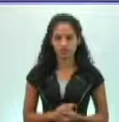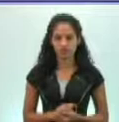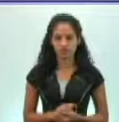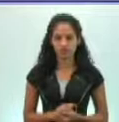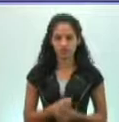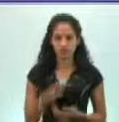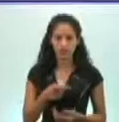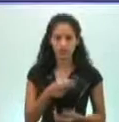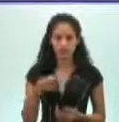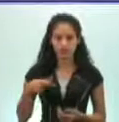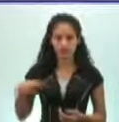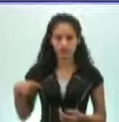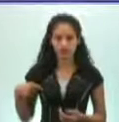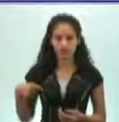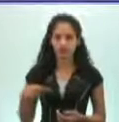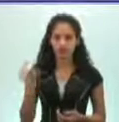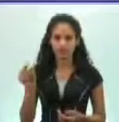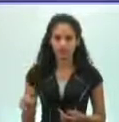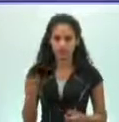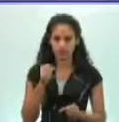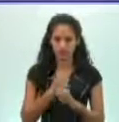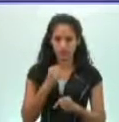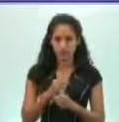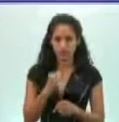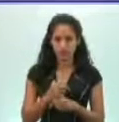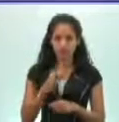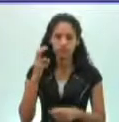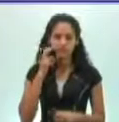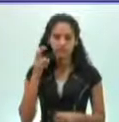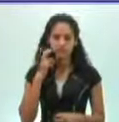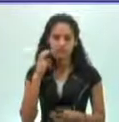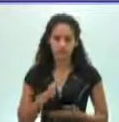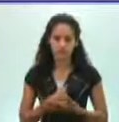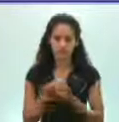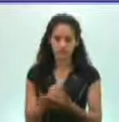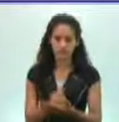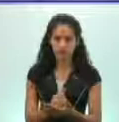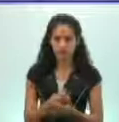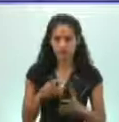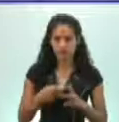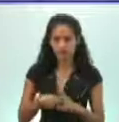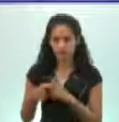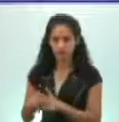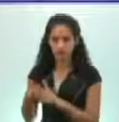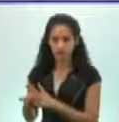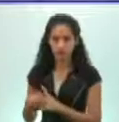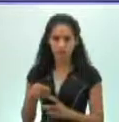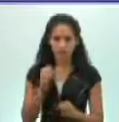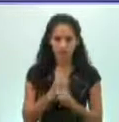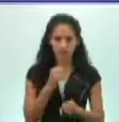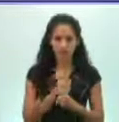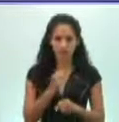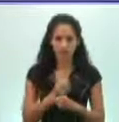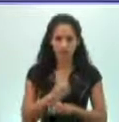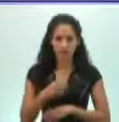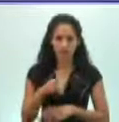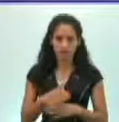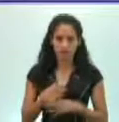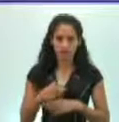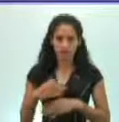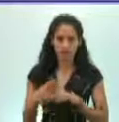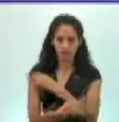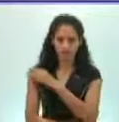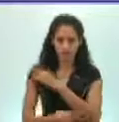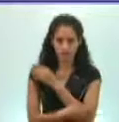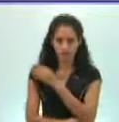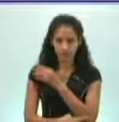Un inspector de transporte urbano que apoya en la organización del traslado de pasajeros por diferentes puntos del país se ha ubicado en una